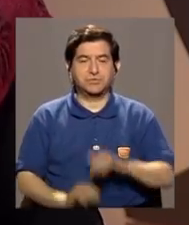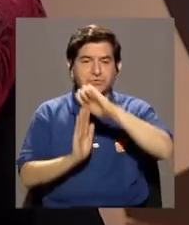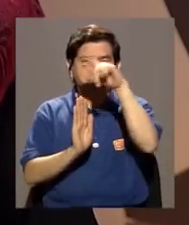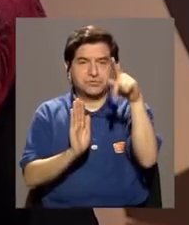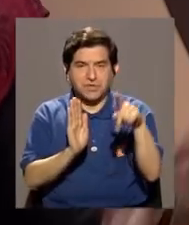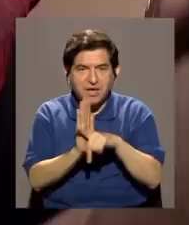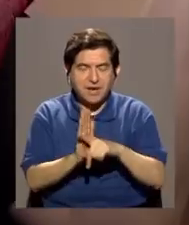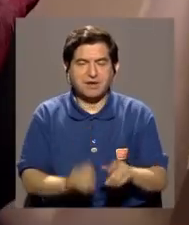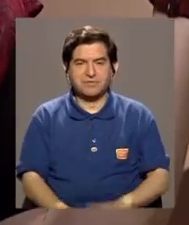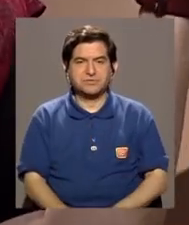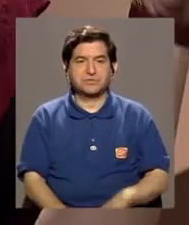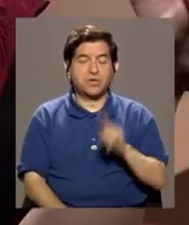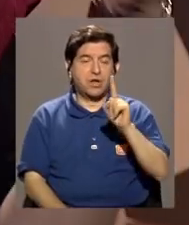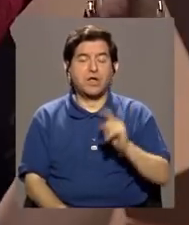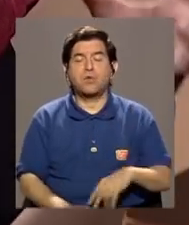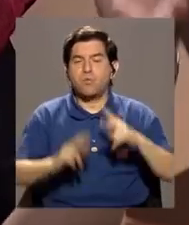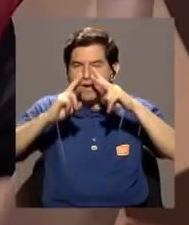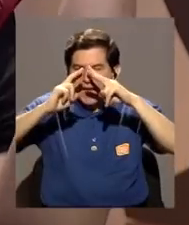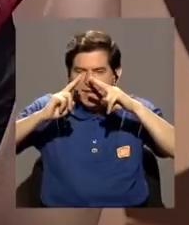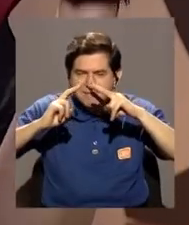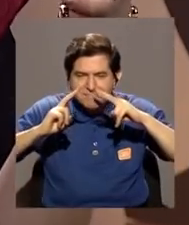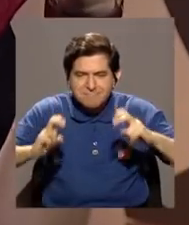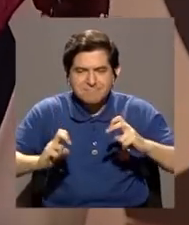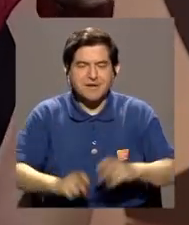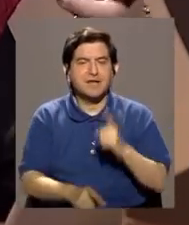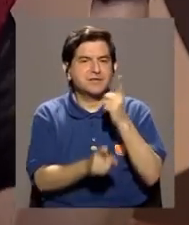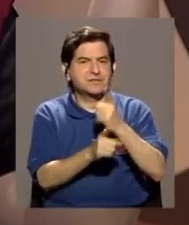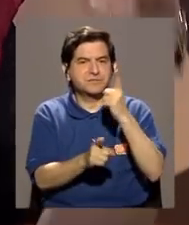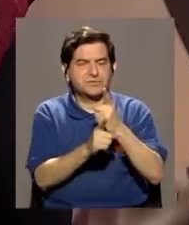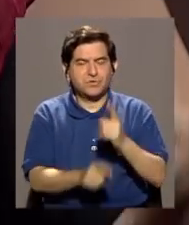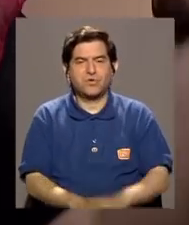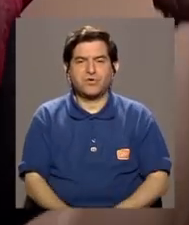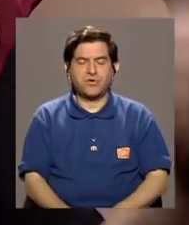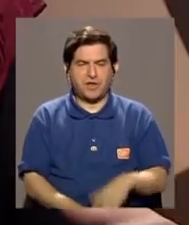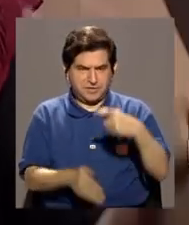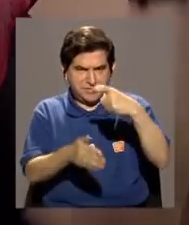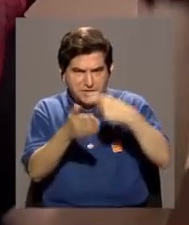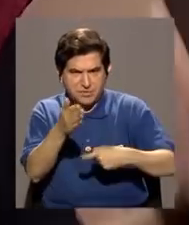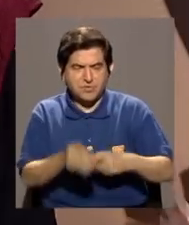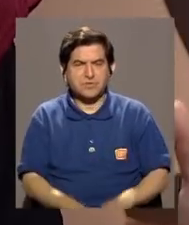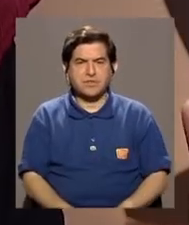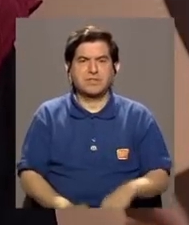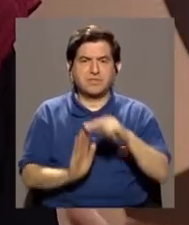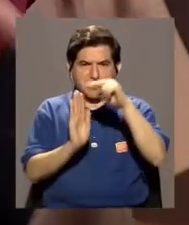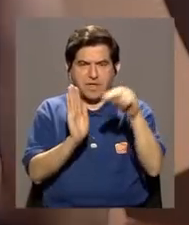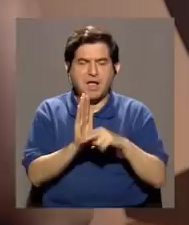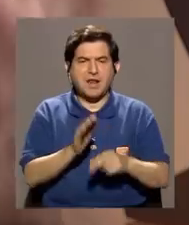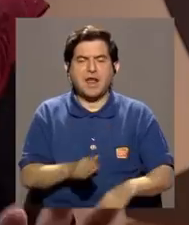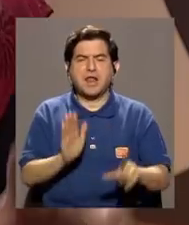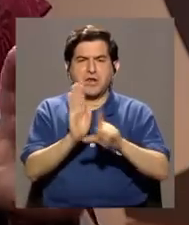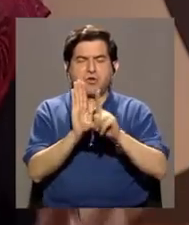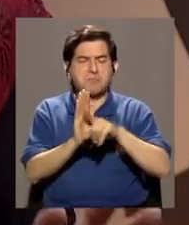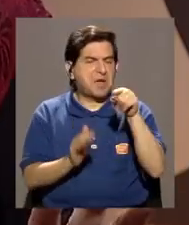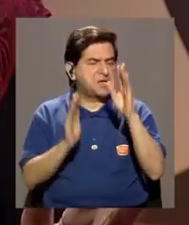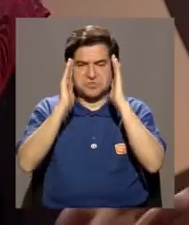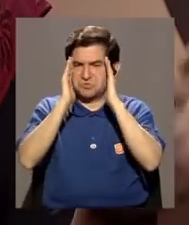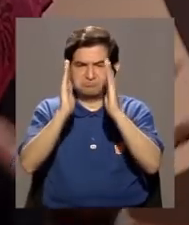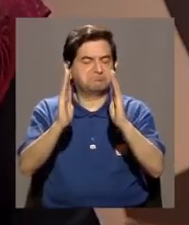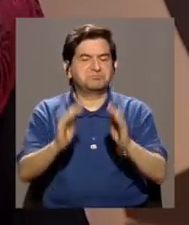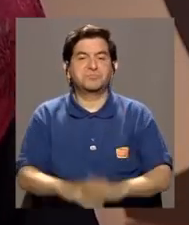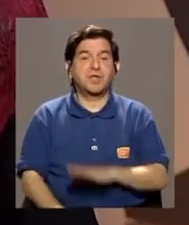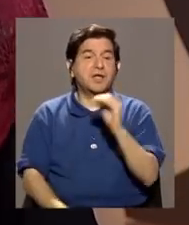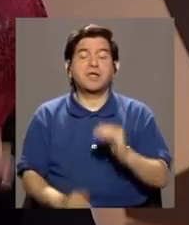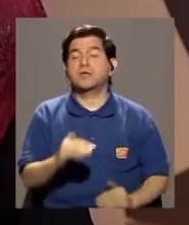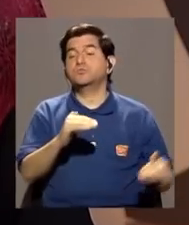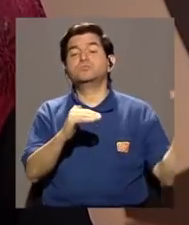en la constitución de la república en una lectura correcta sensata rigurosa del ordenamiento legal haga caso omiso de eso